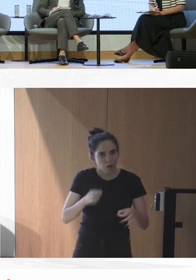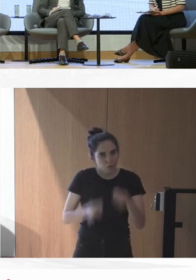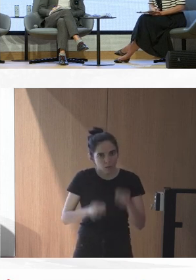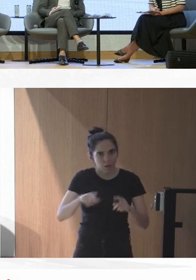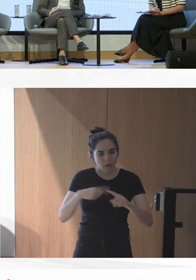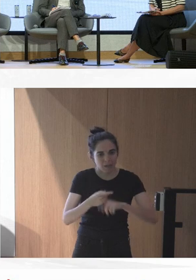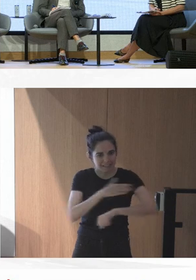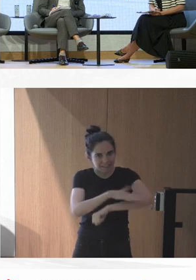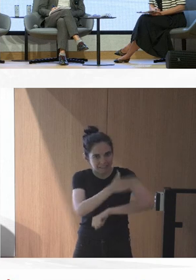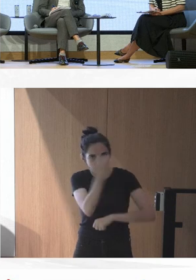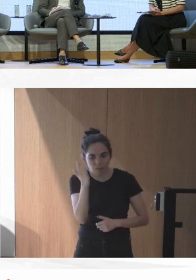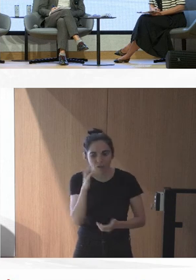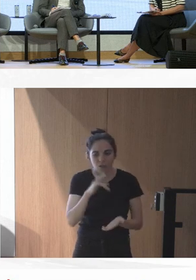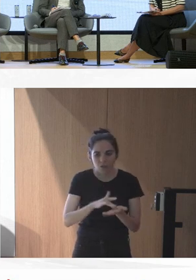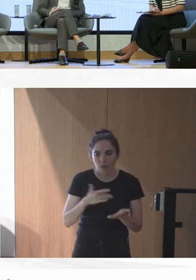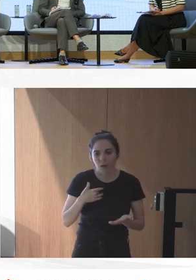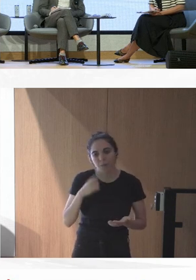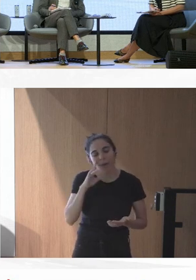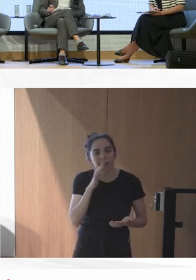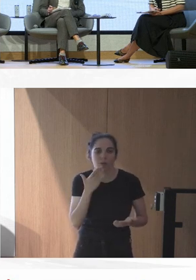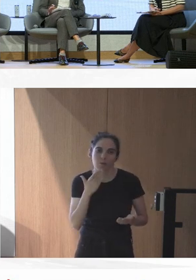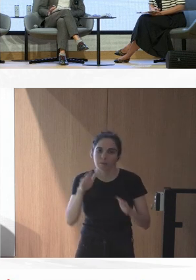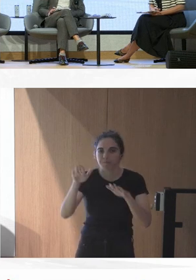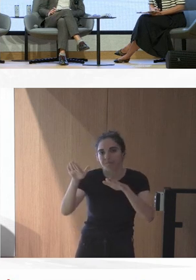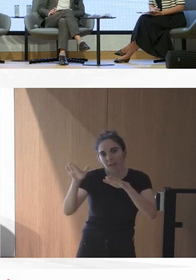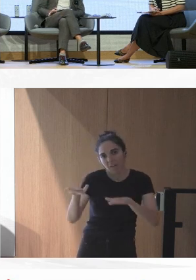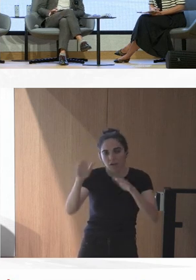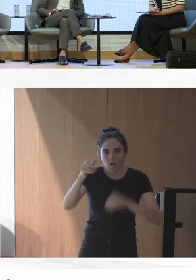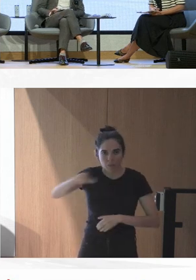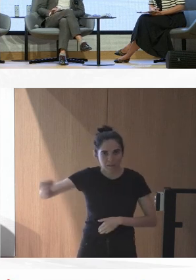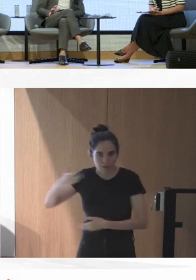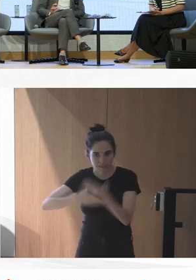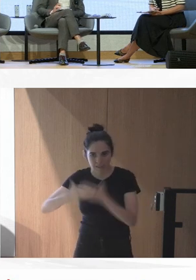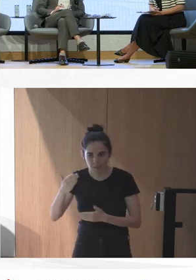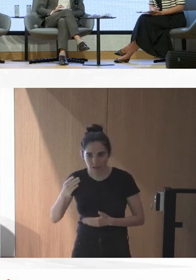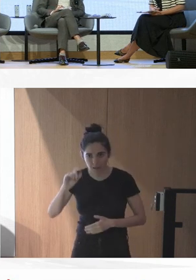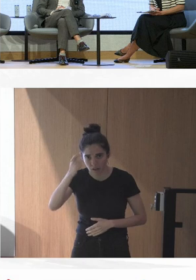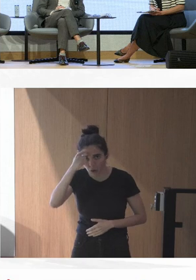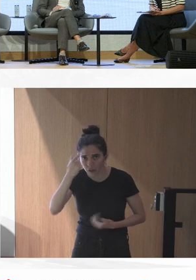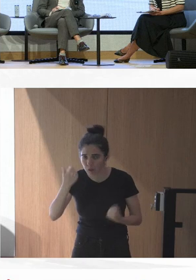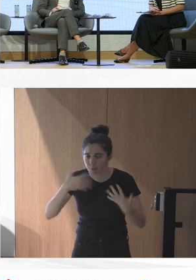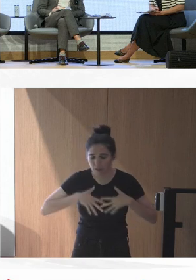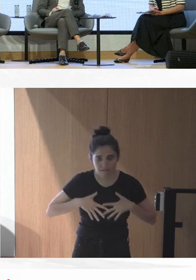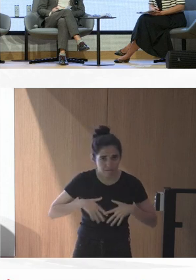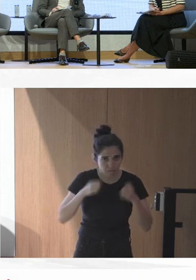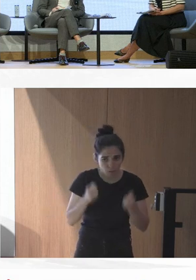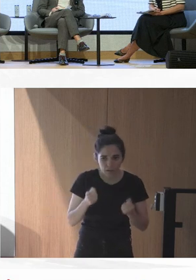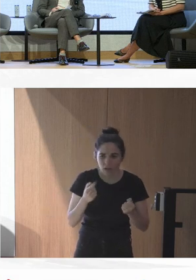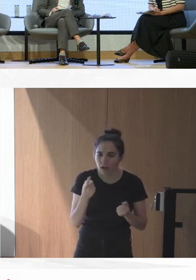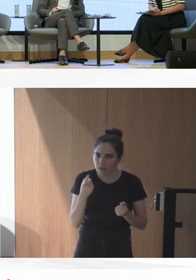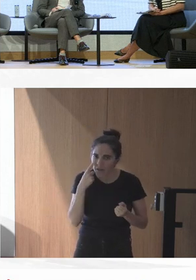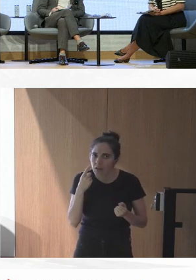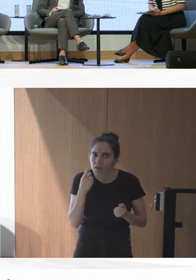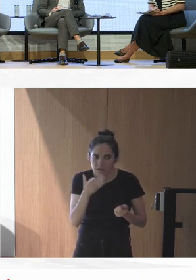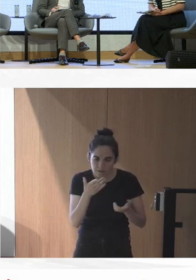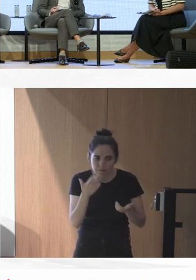Estado que se está actuando en favor de las personas con discapacidad. Y creo que es estas concepciones tan arraigadas las que hay que poner en tela de